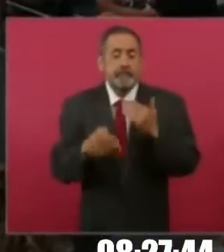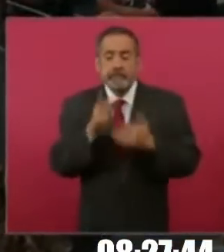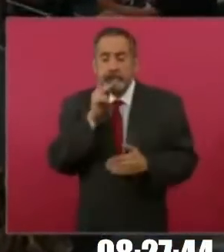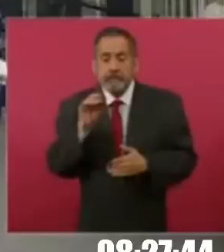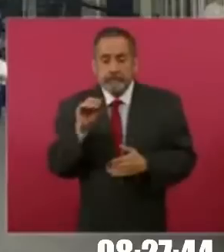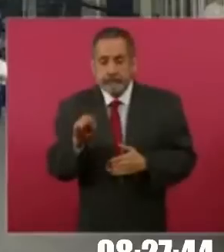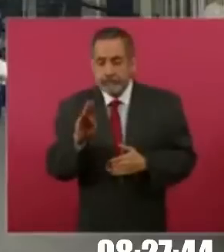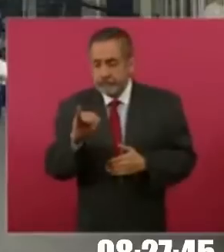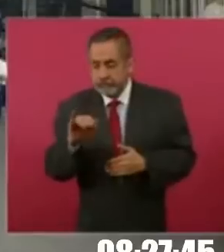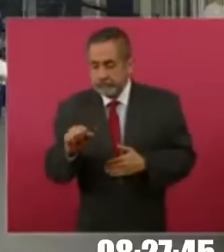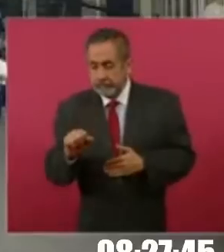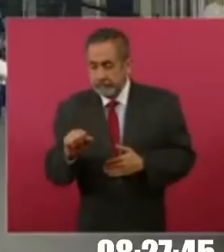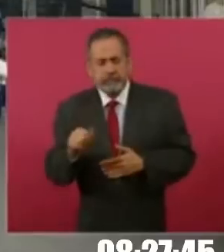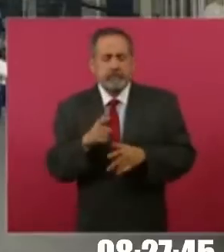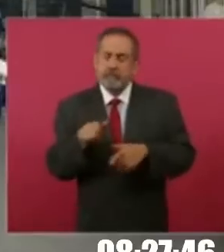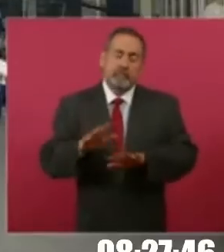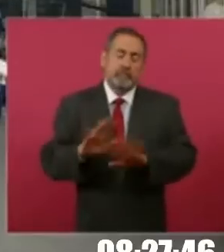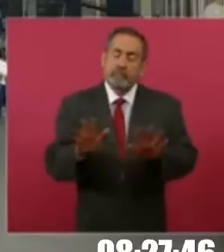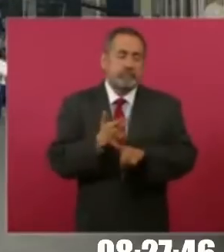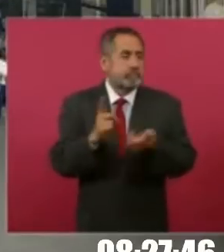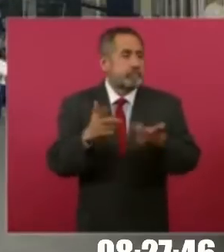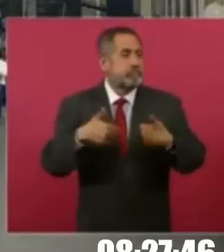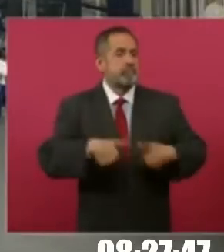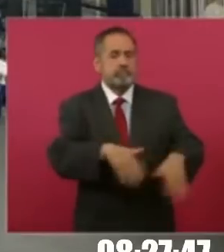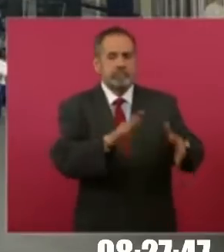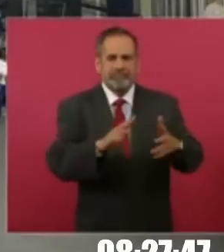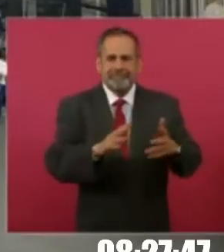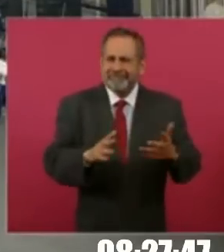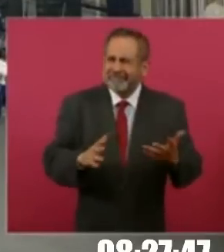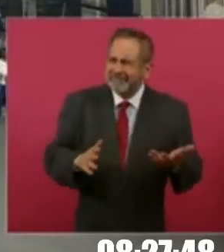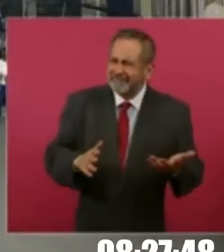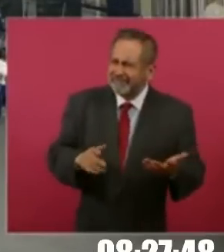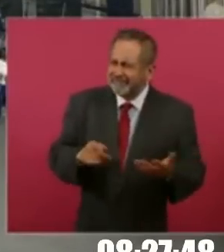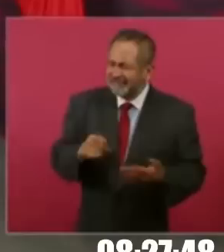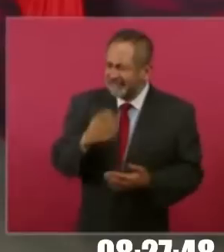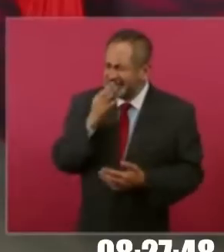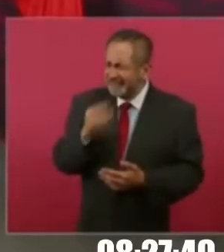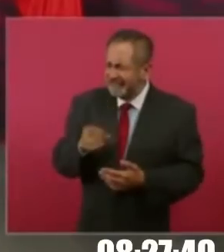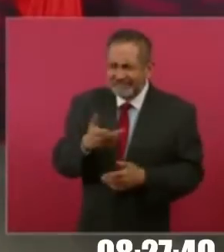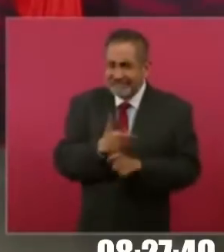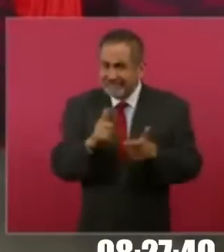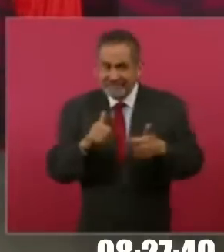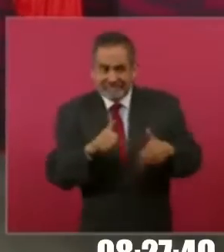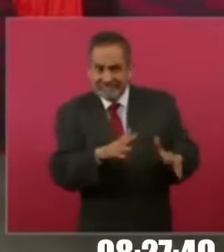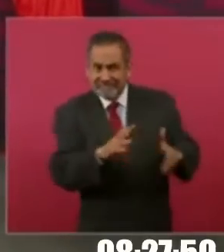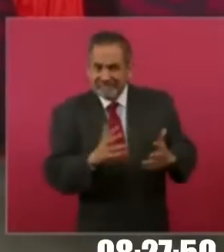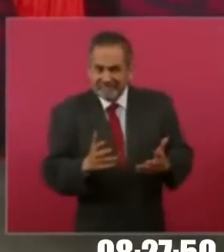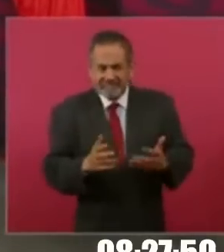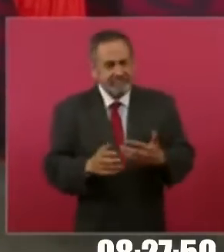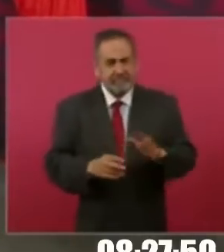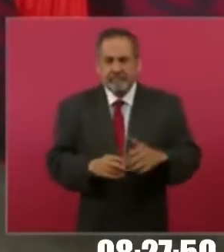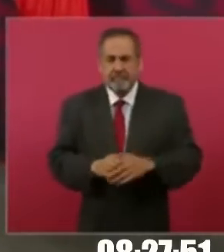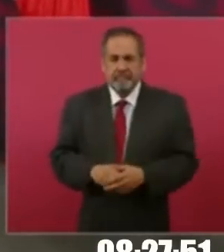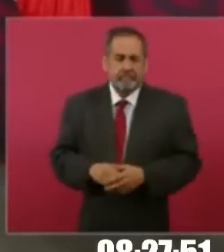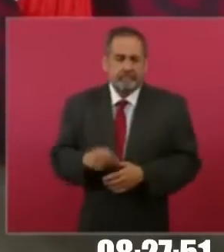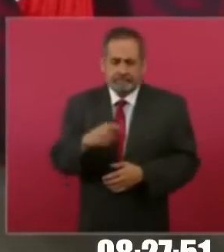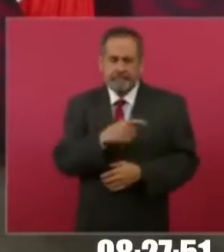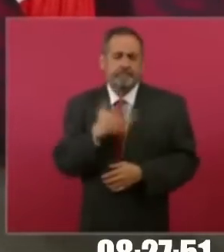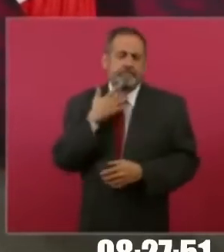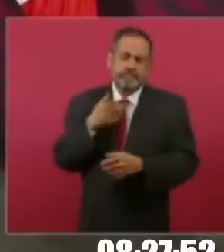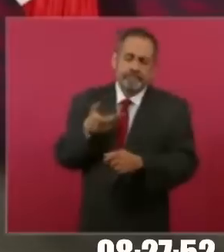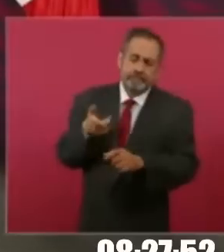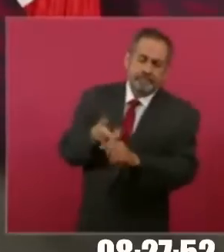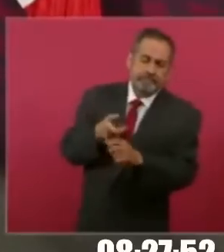todo esto lo vamos a probar entonces en el caso del huachicol